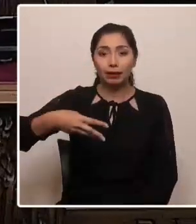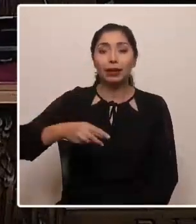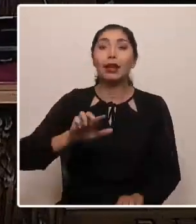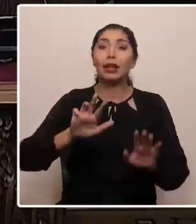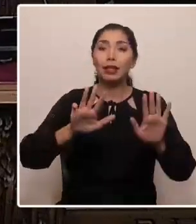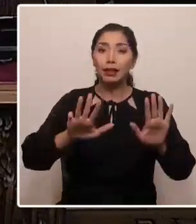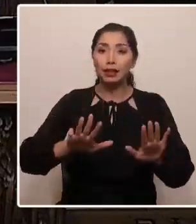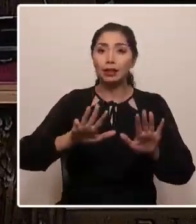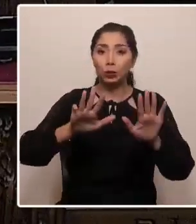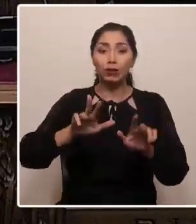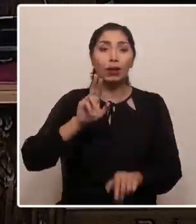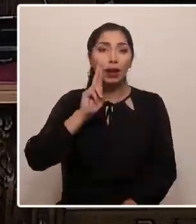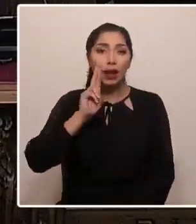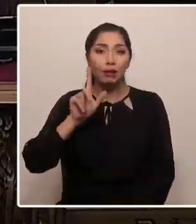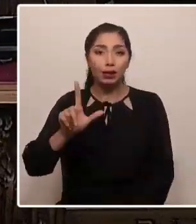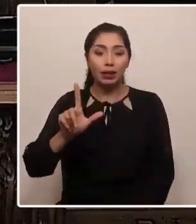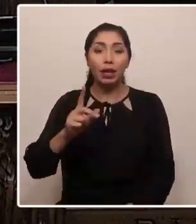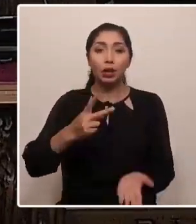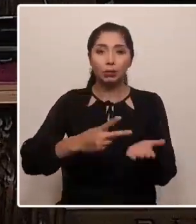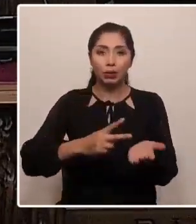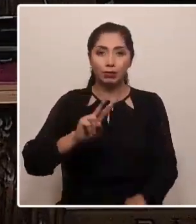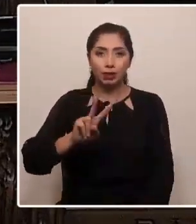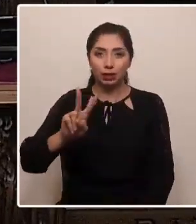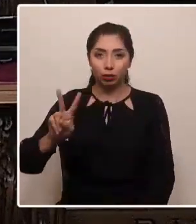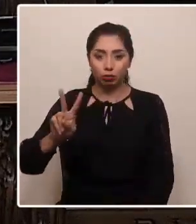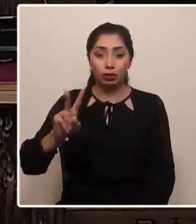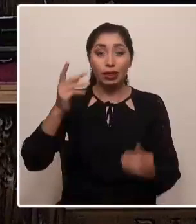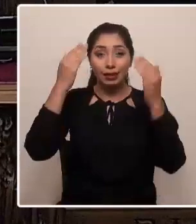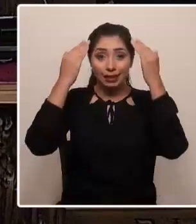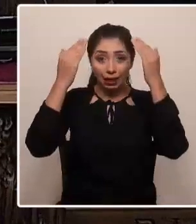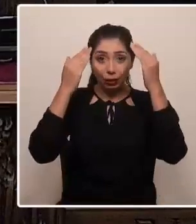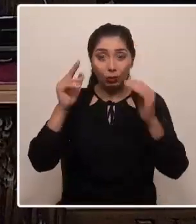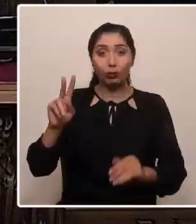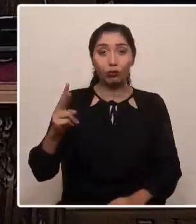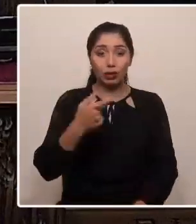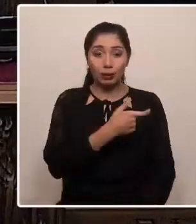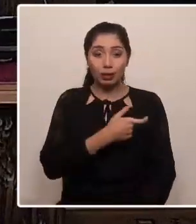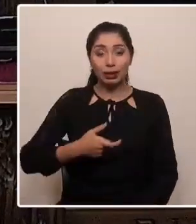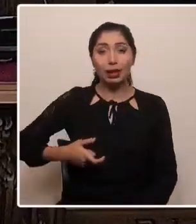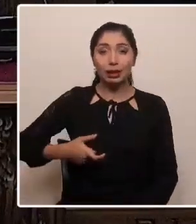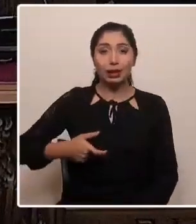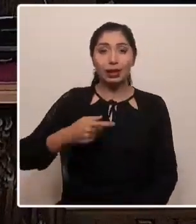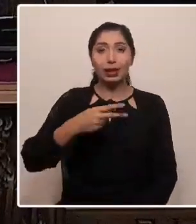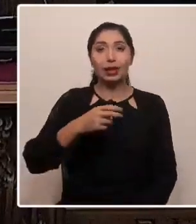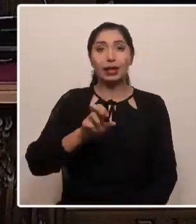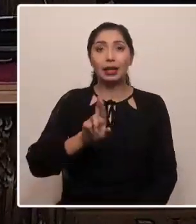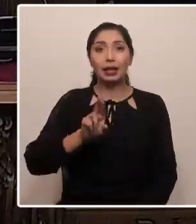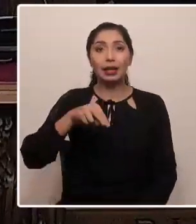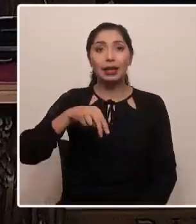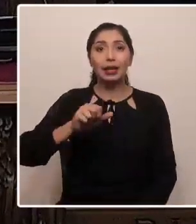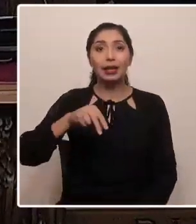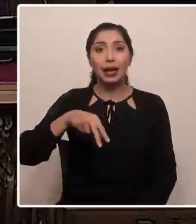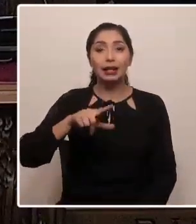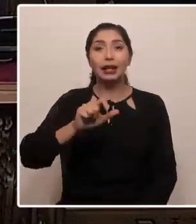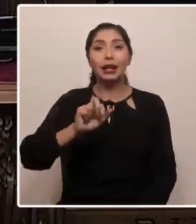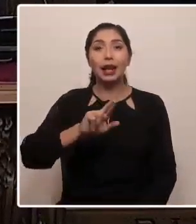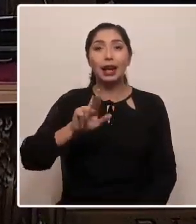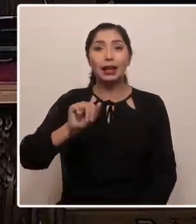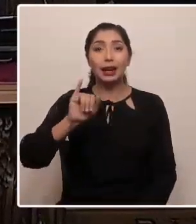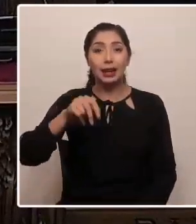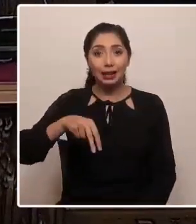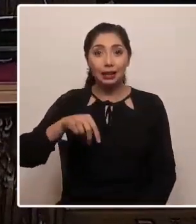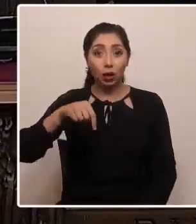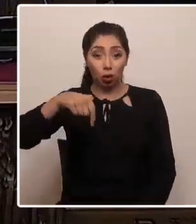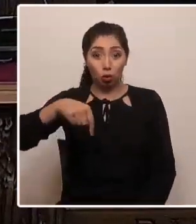de 2022. Saludamos también al vicepresidente Hernán Larraín, quien sube hoy por primera vez